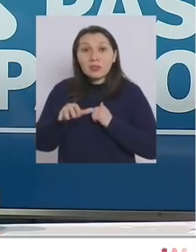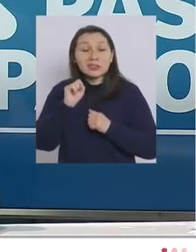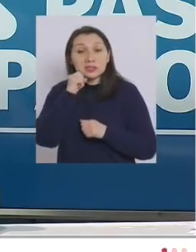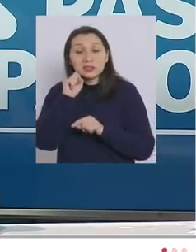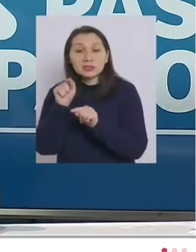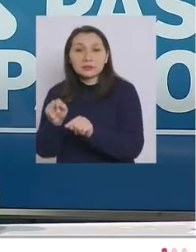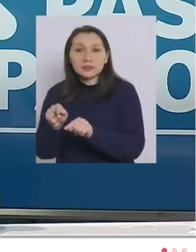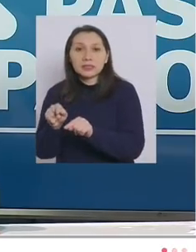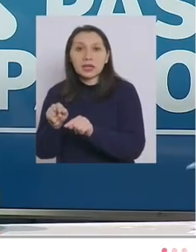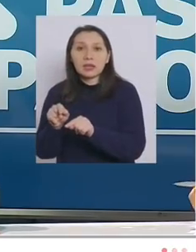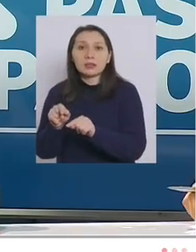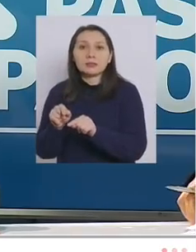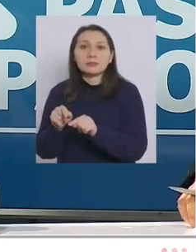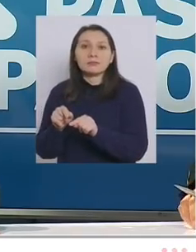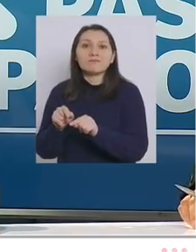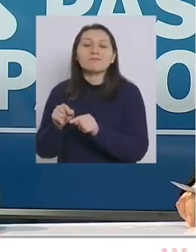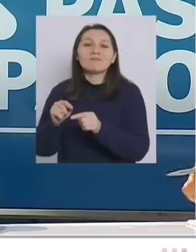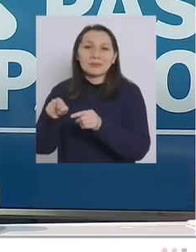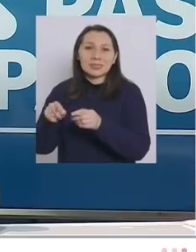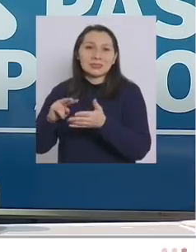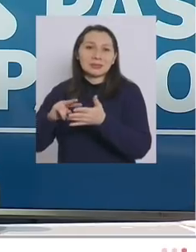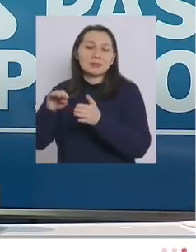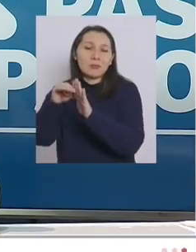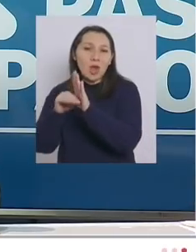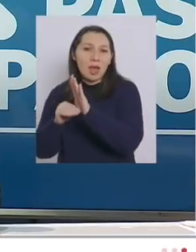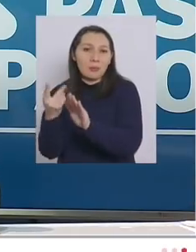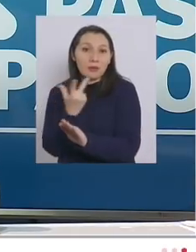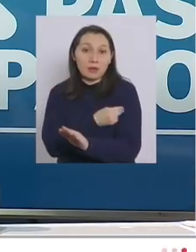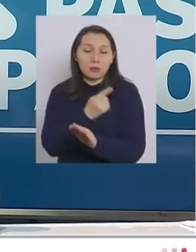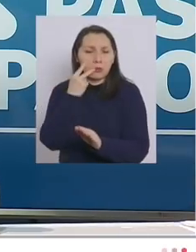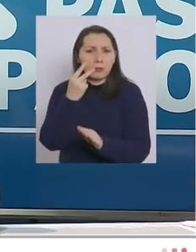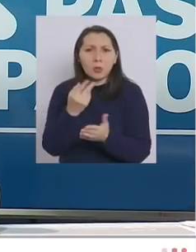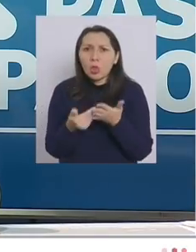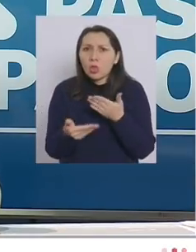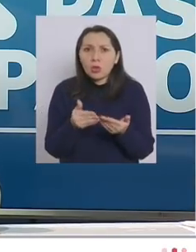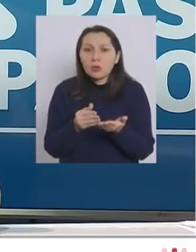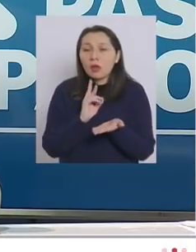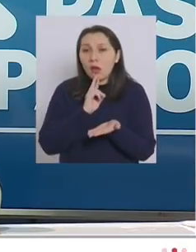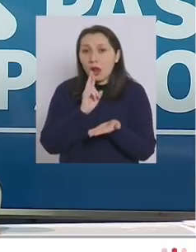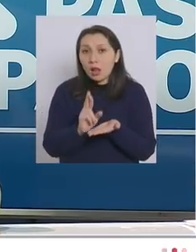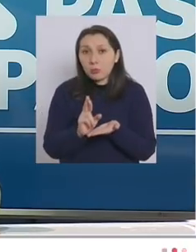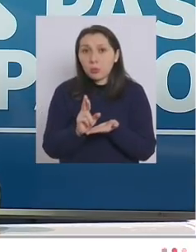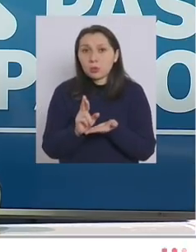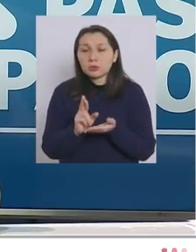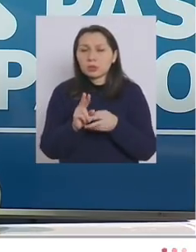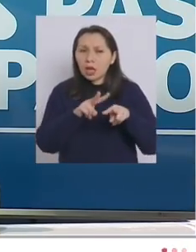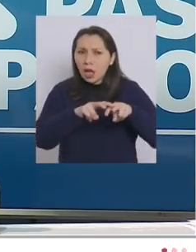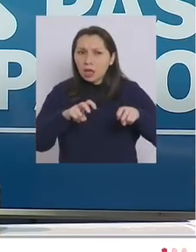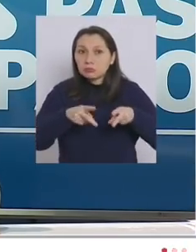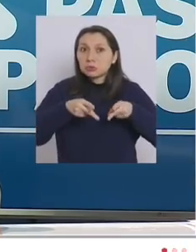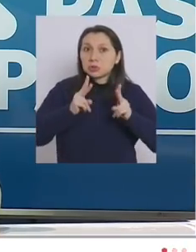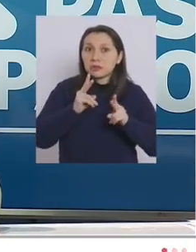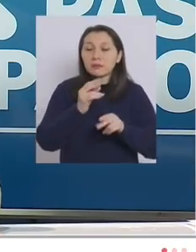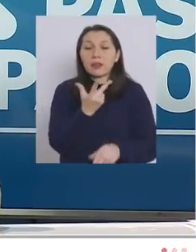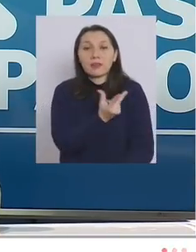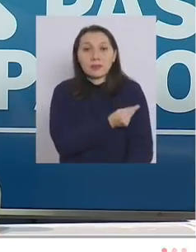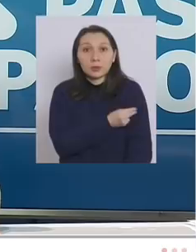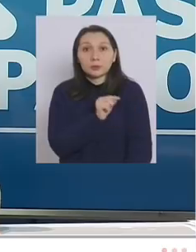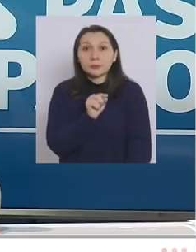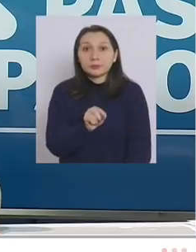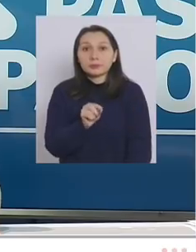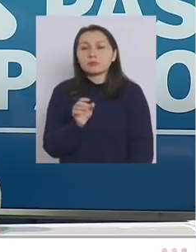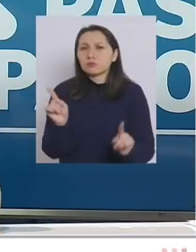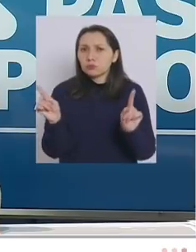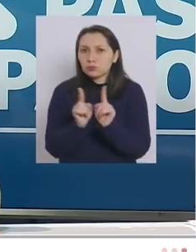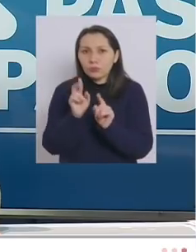con programa de vacunación. Y eso se refleja en los resultados de los análisis de efectividad. Les recuerdo